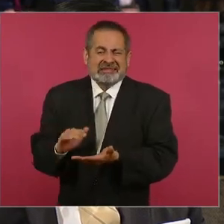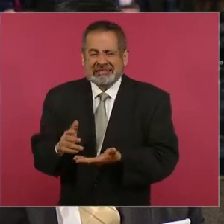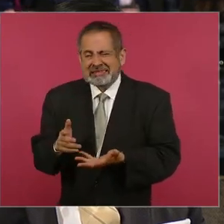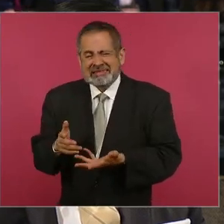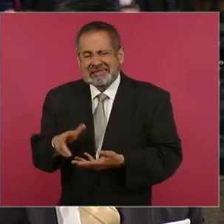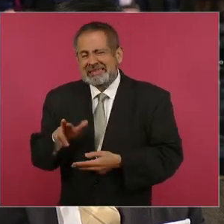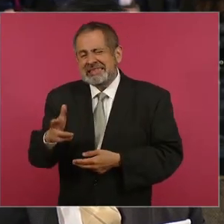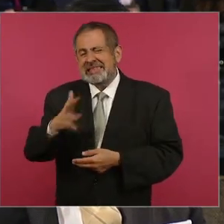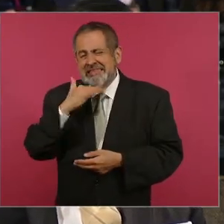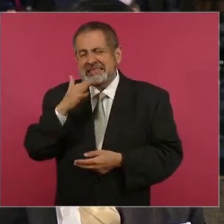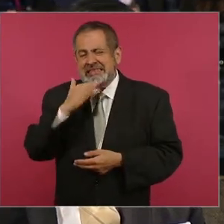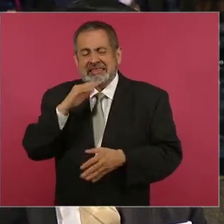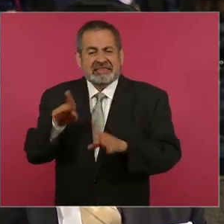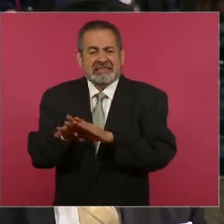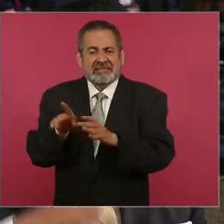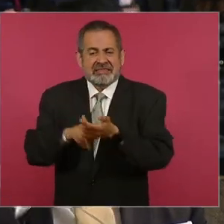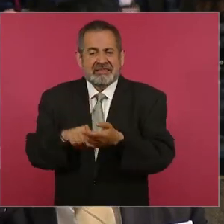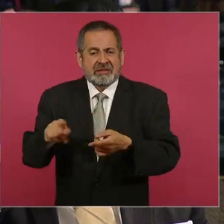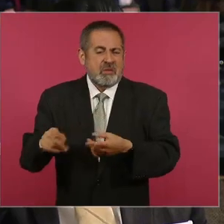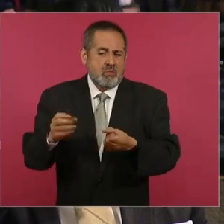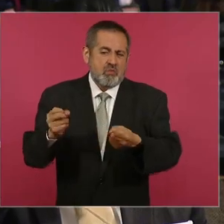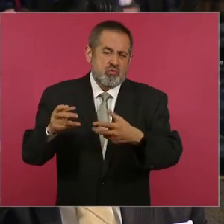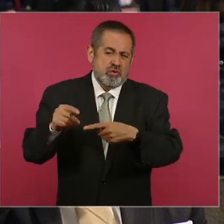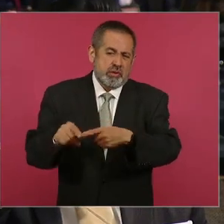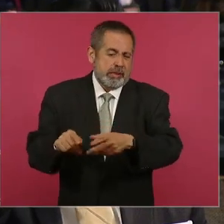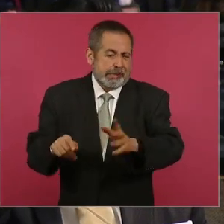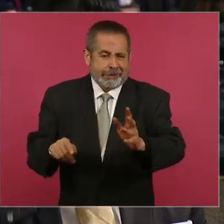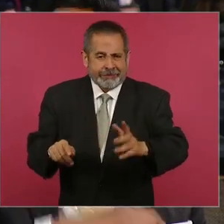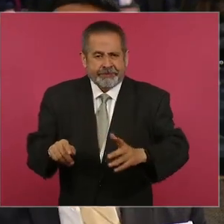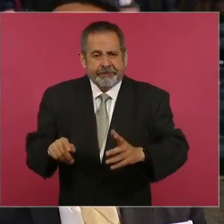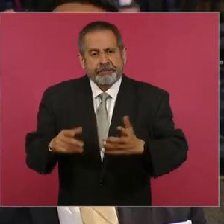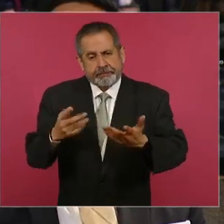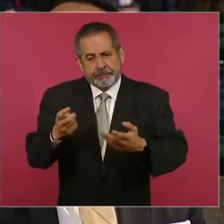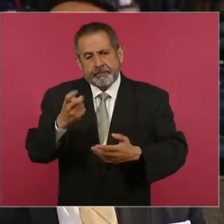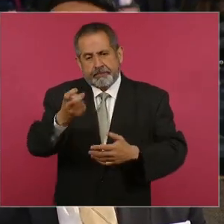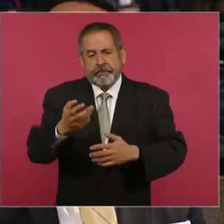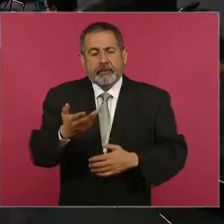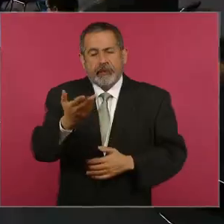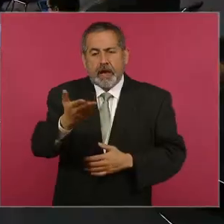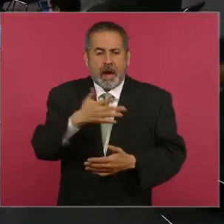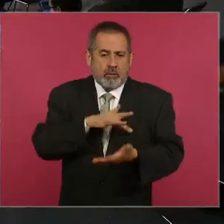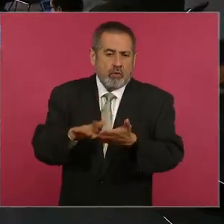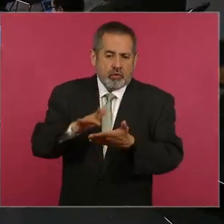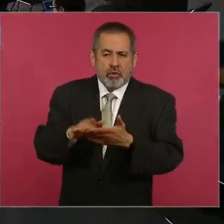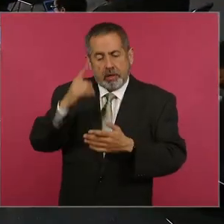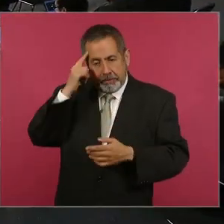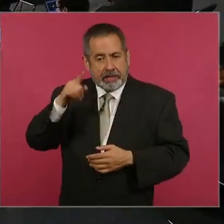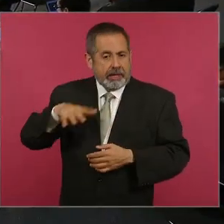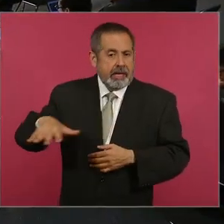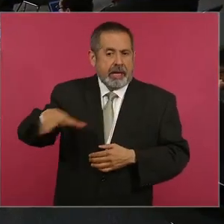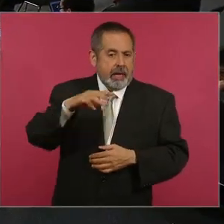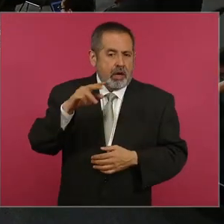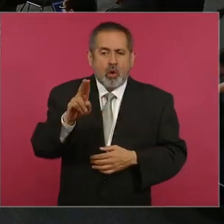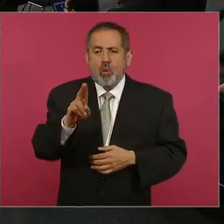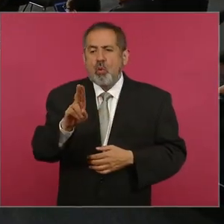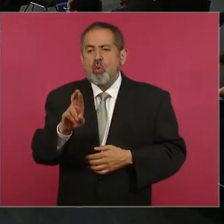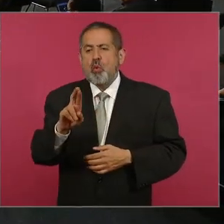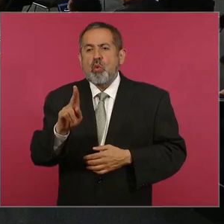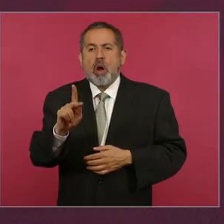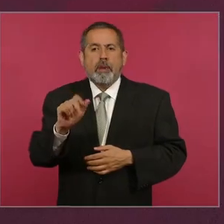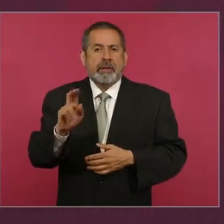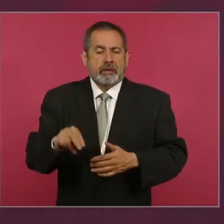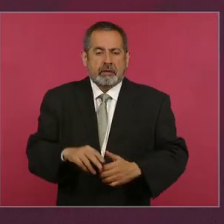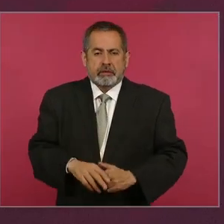caudal. Este río ha disminuido muchísimo. Entonces, piden su apoyo allá en Uruapan.